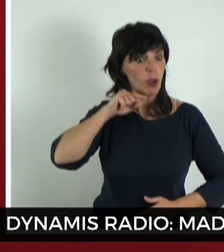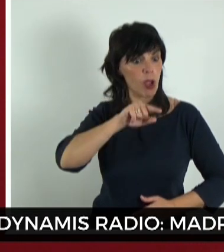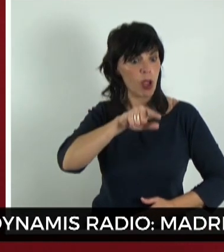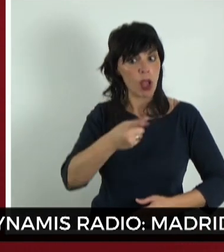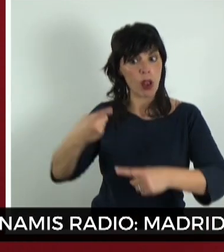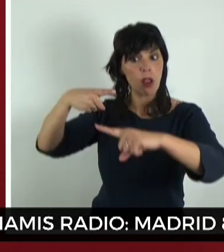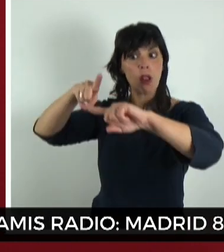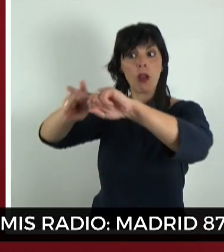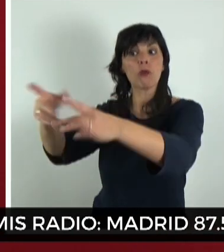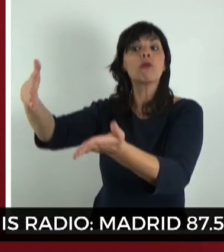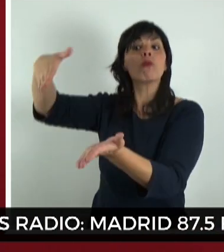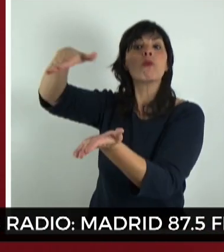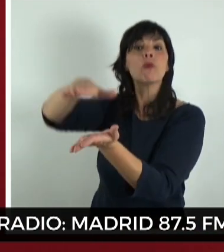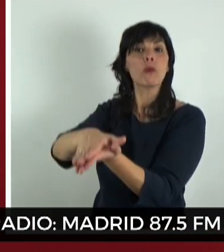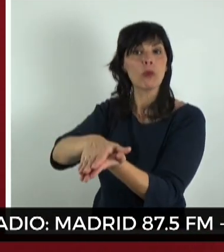no murió